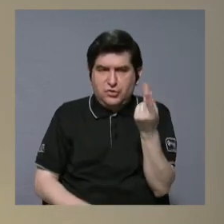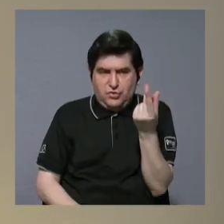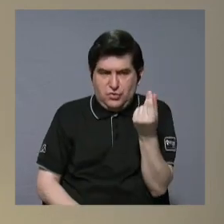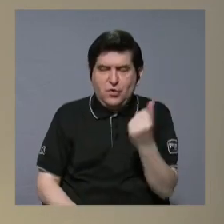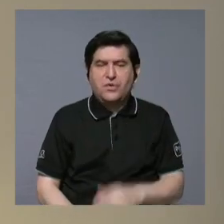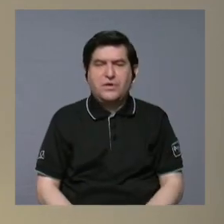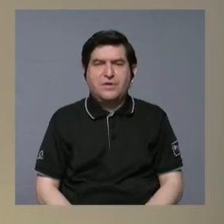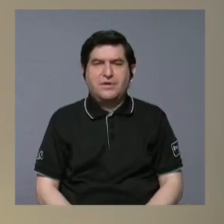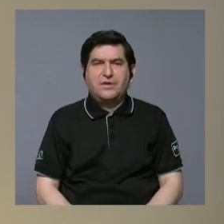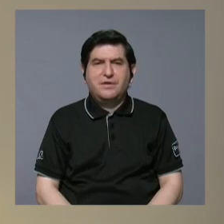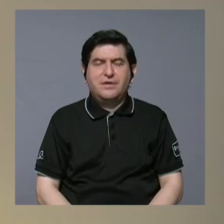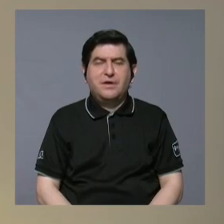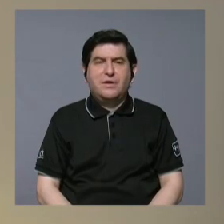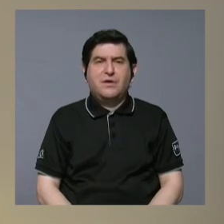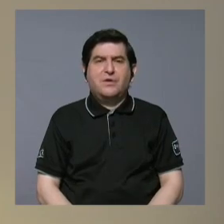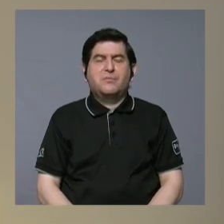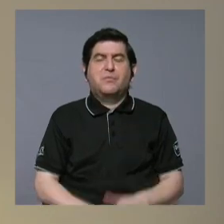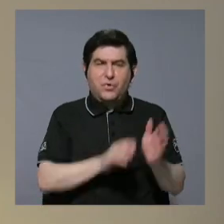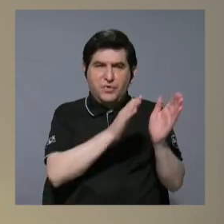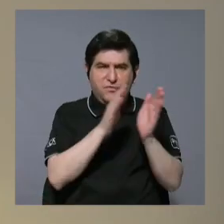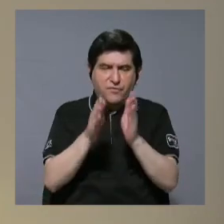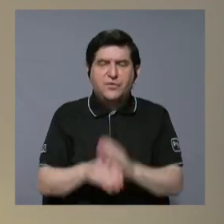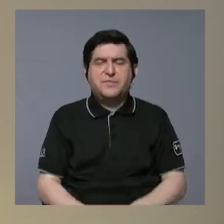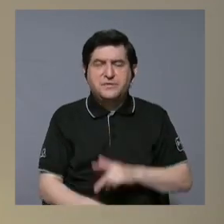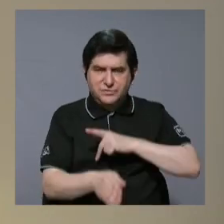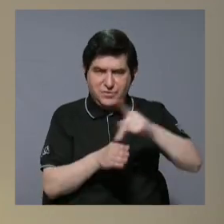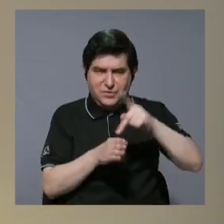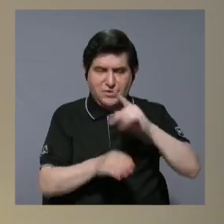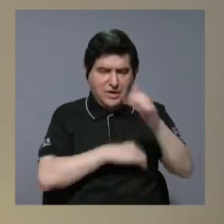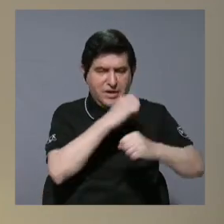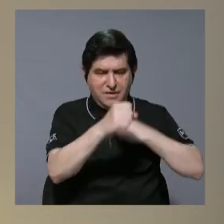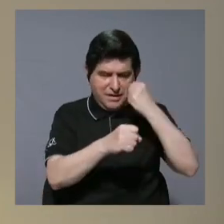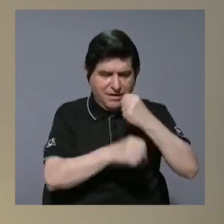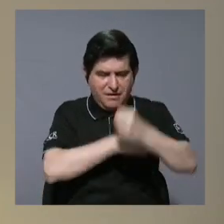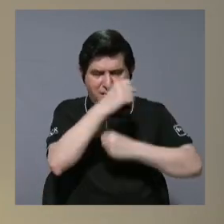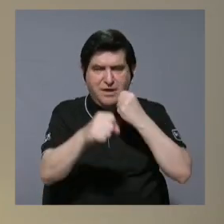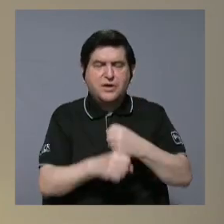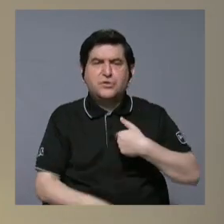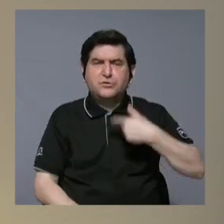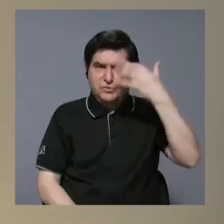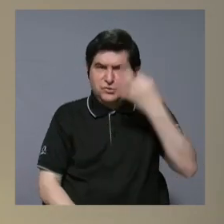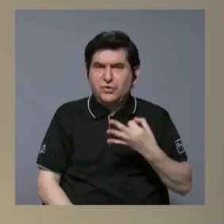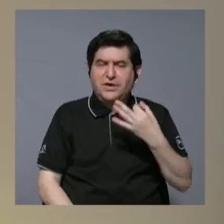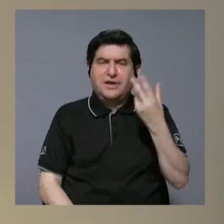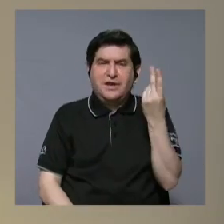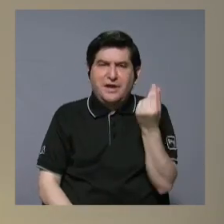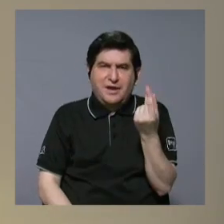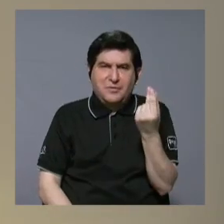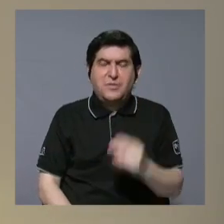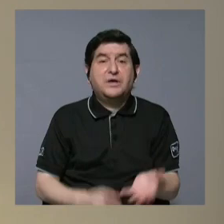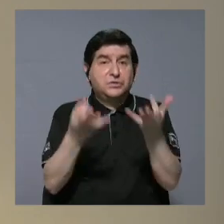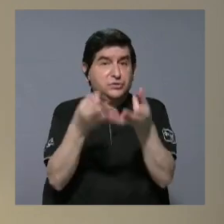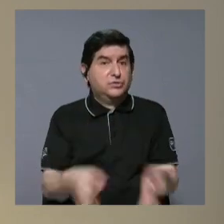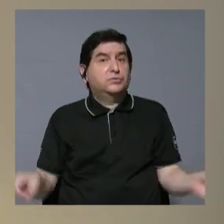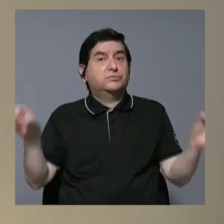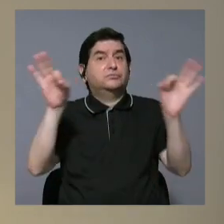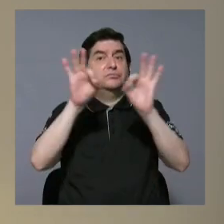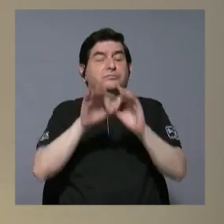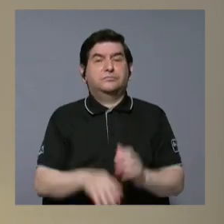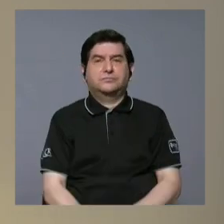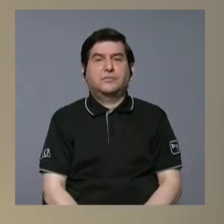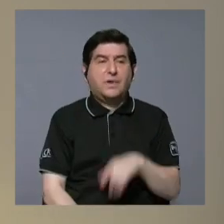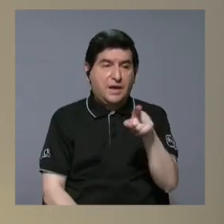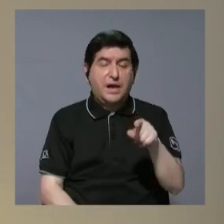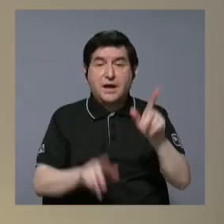fondo, por la formación profesional de todos mis años en eso, me parecía que los precios eran muy importantes. A